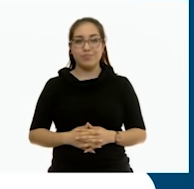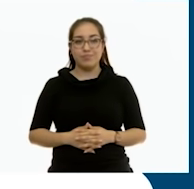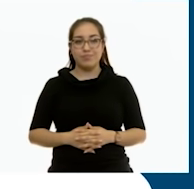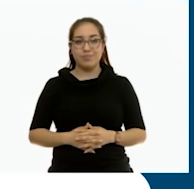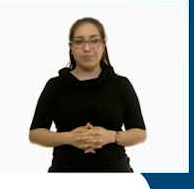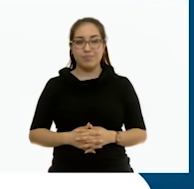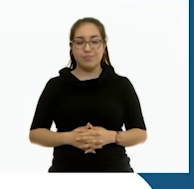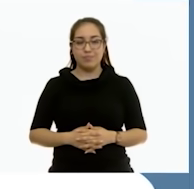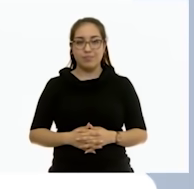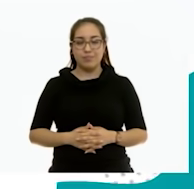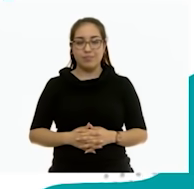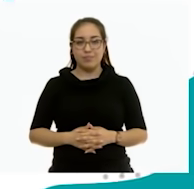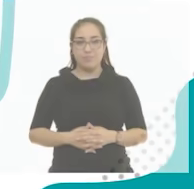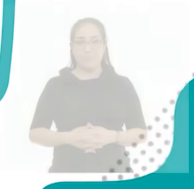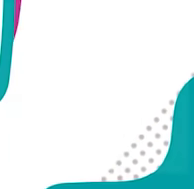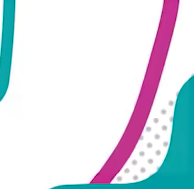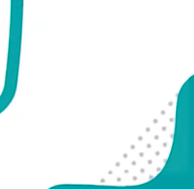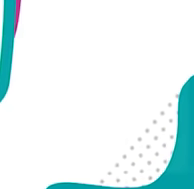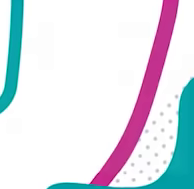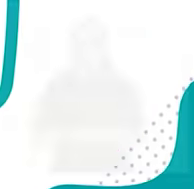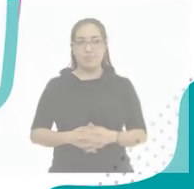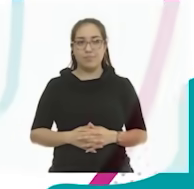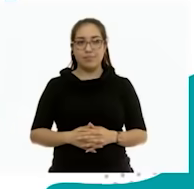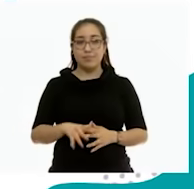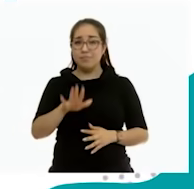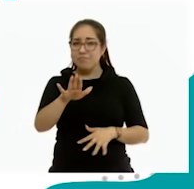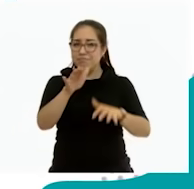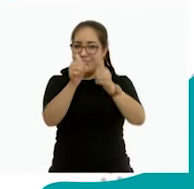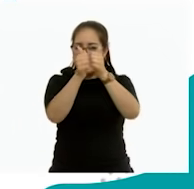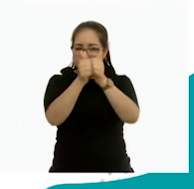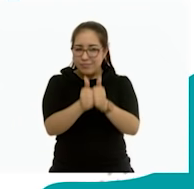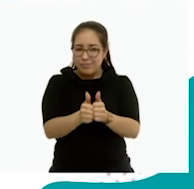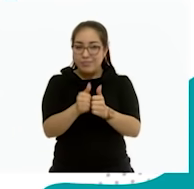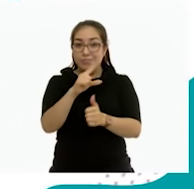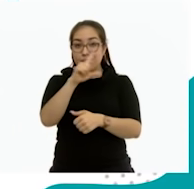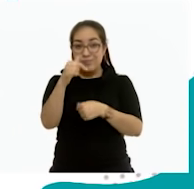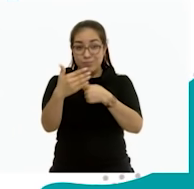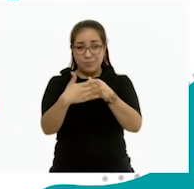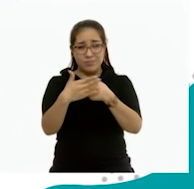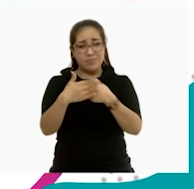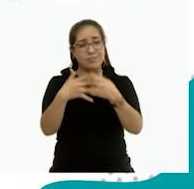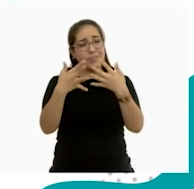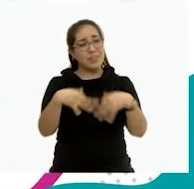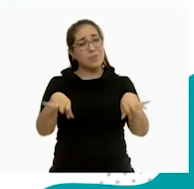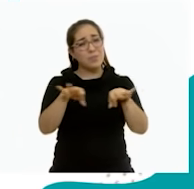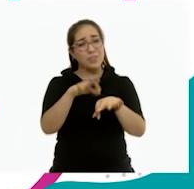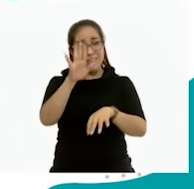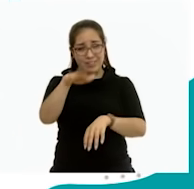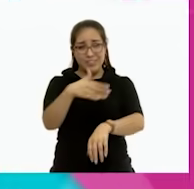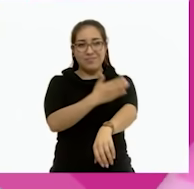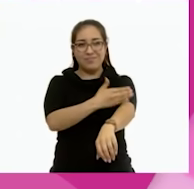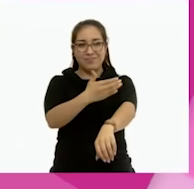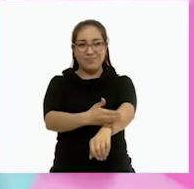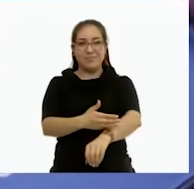aprendeencasa.cep.gov.mx. No se muevan de su lugar. Tenemos algo muy importante para ustedes.